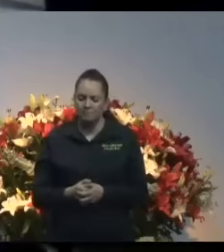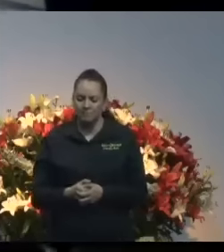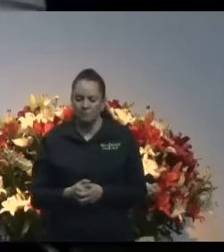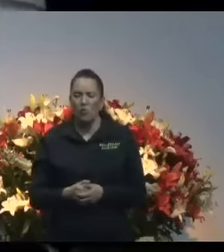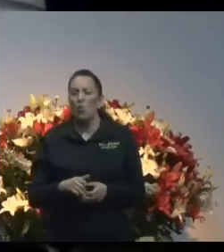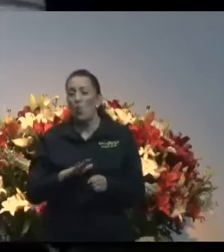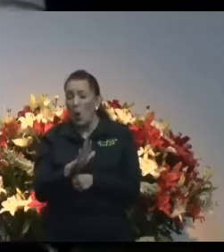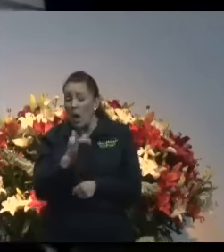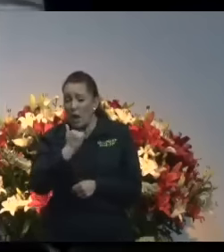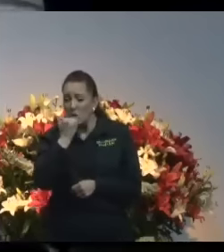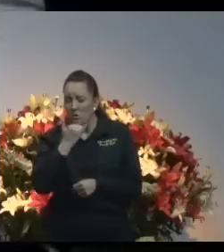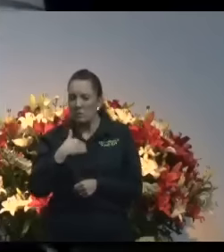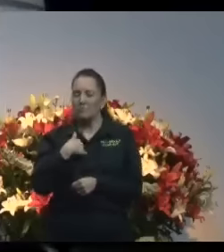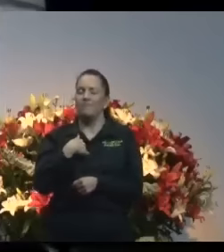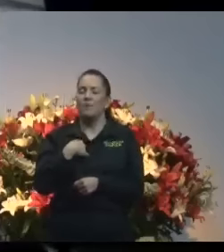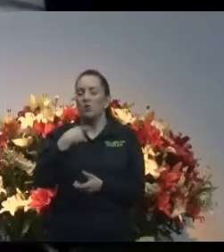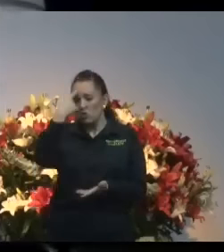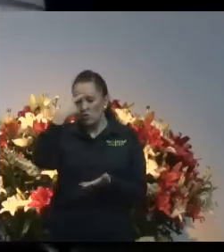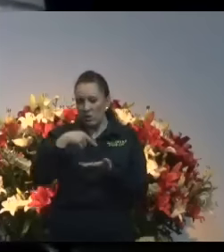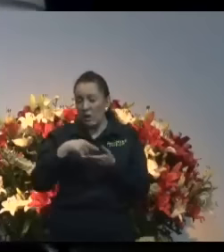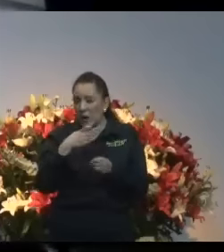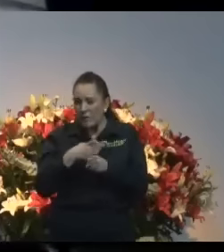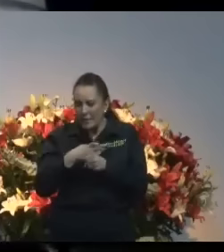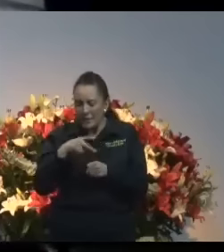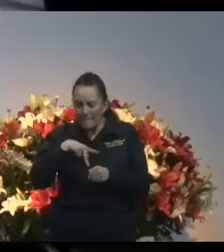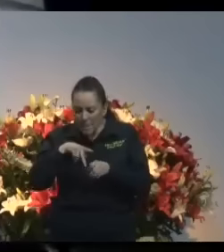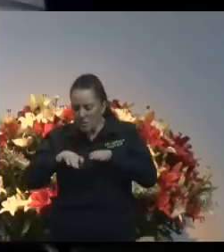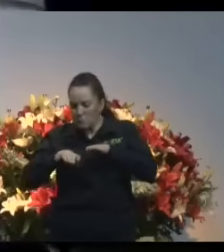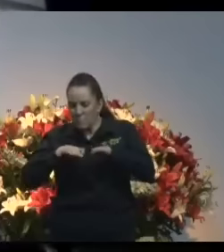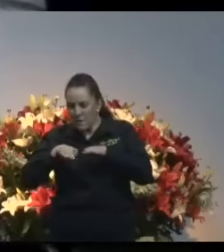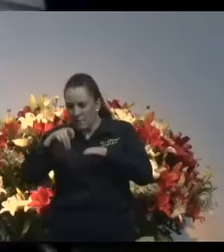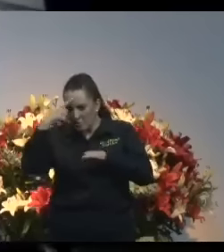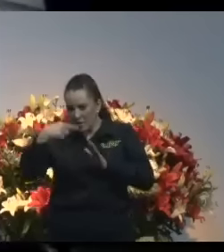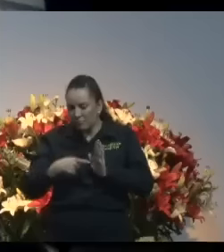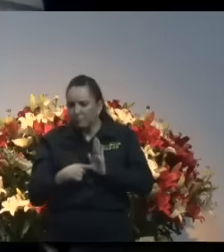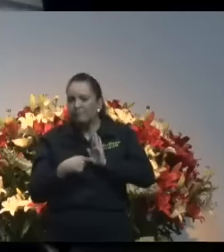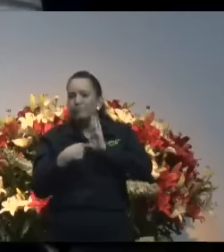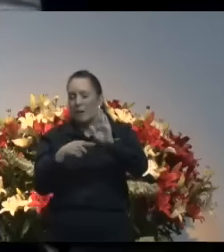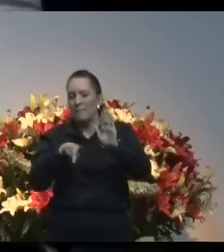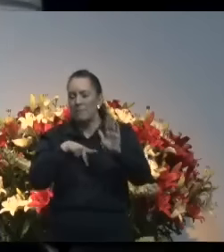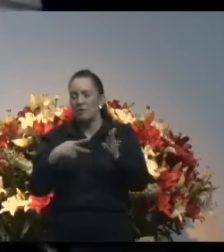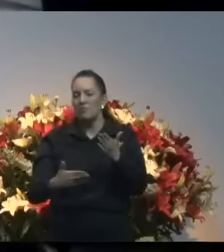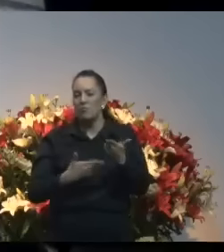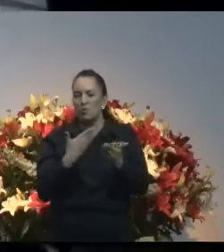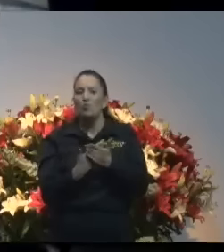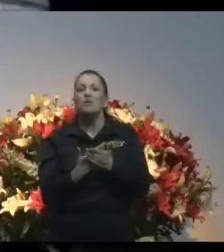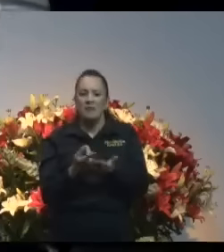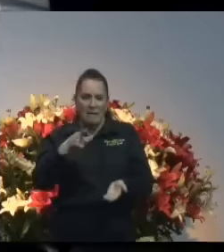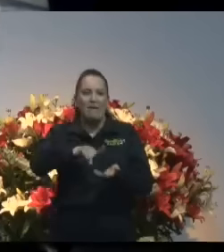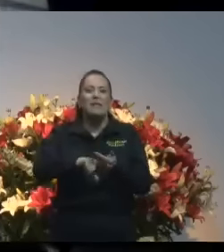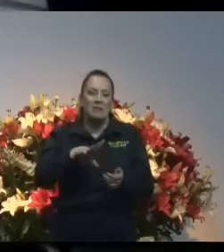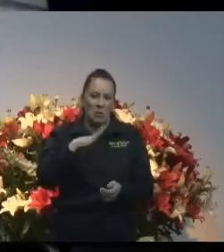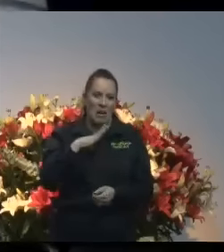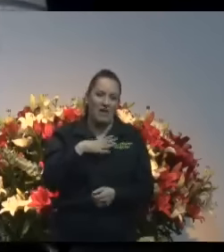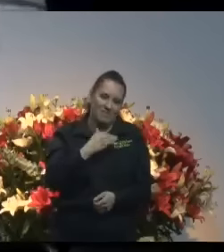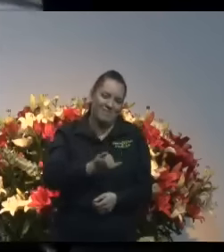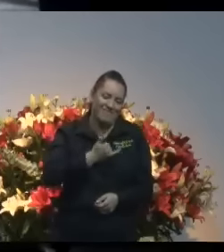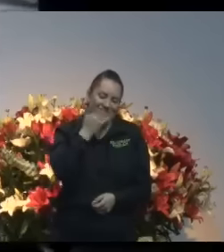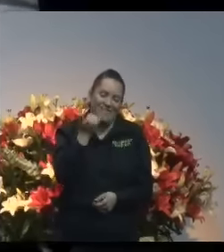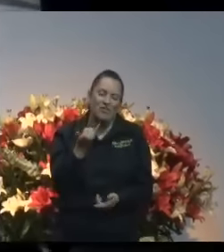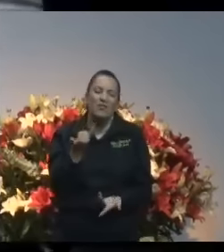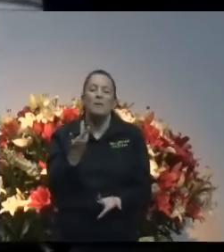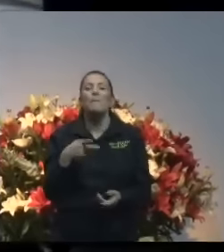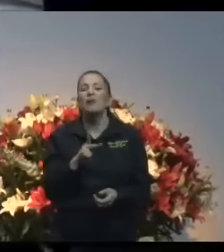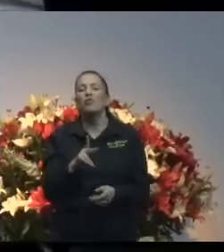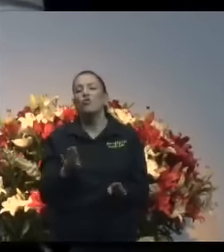mi campaña pues ha tenido algunos errores en el sentido de